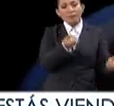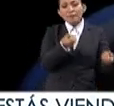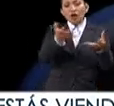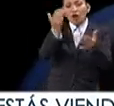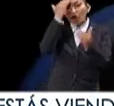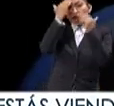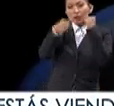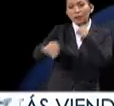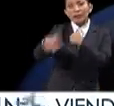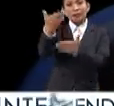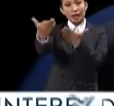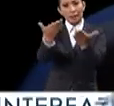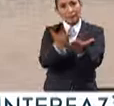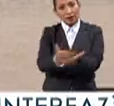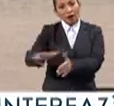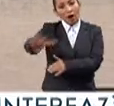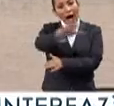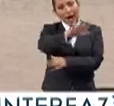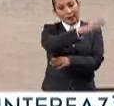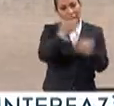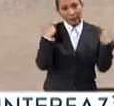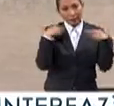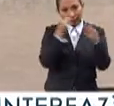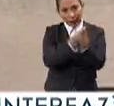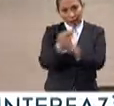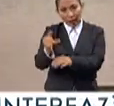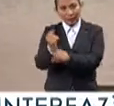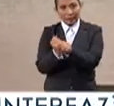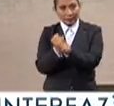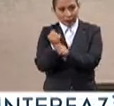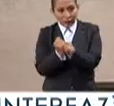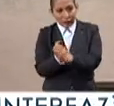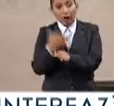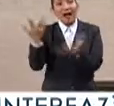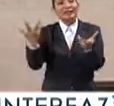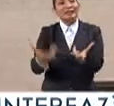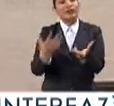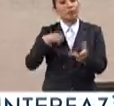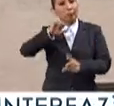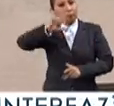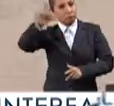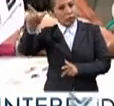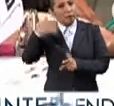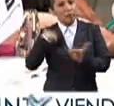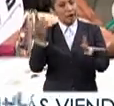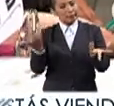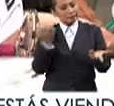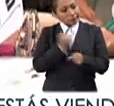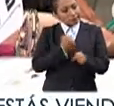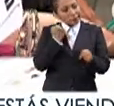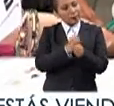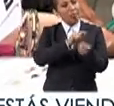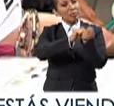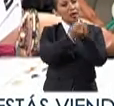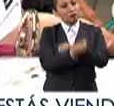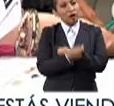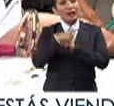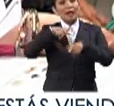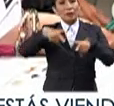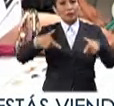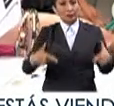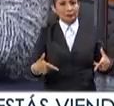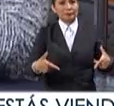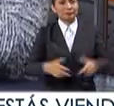conocimientos y servicios en las áreas de docencia e investigación generando profesionales del ejercicio de la traducción y la